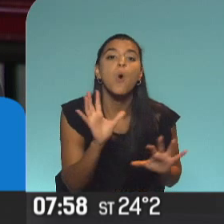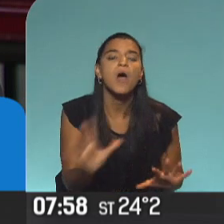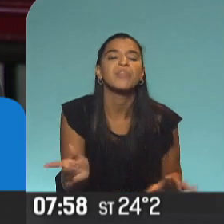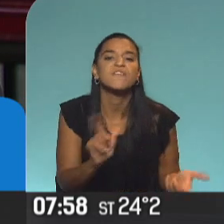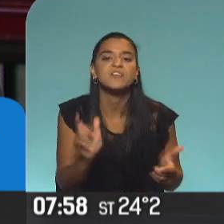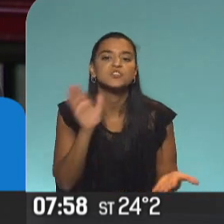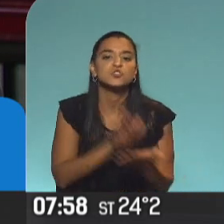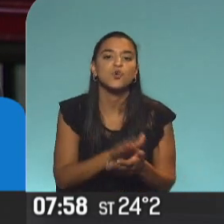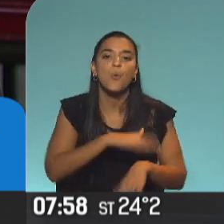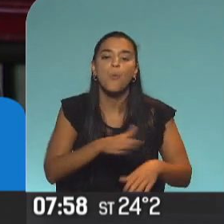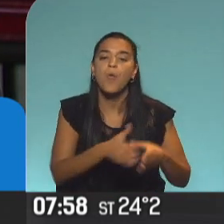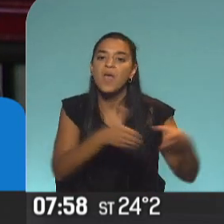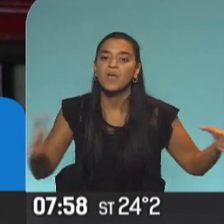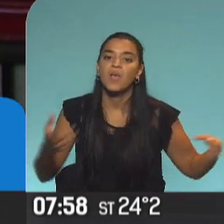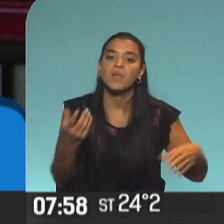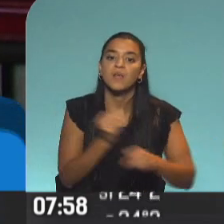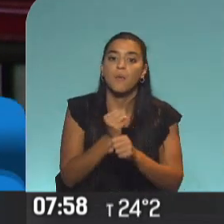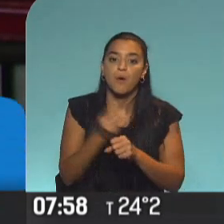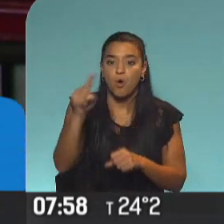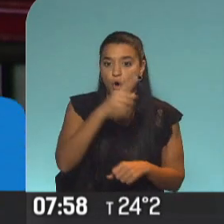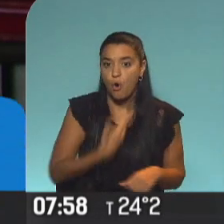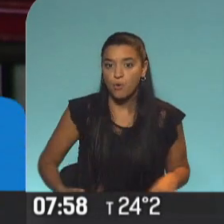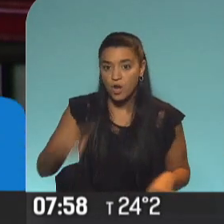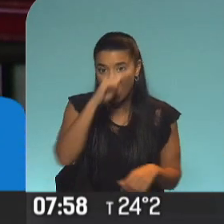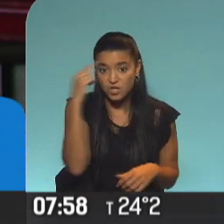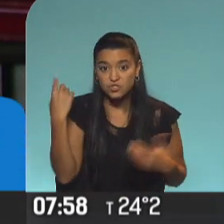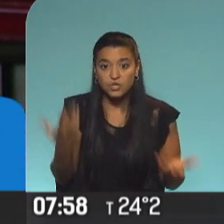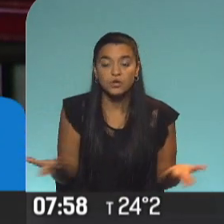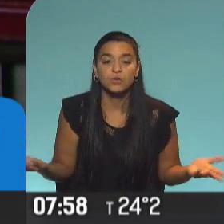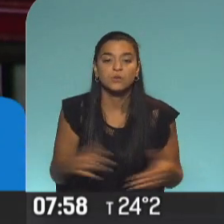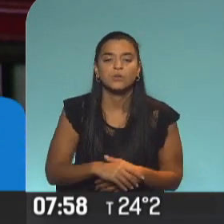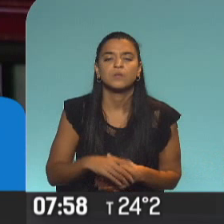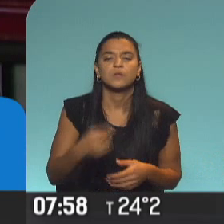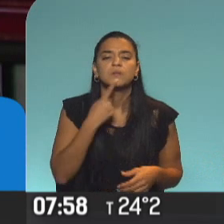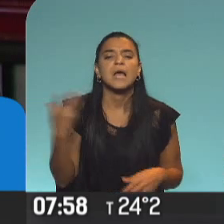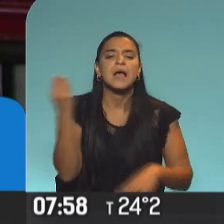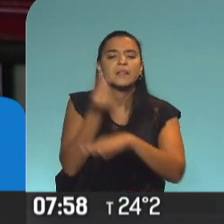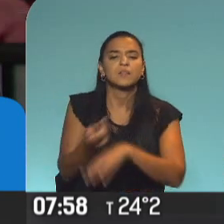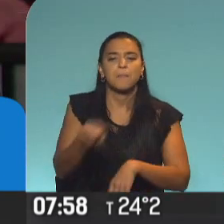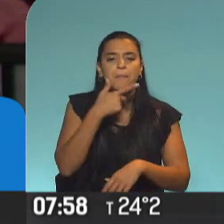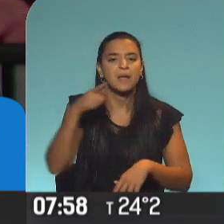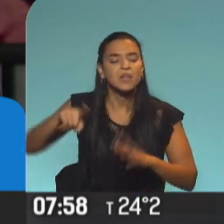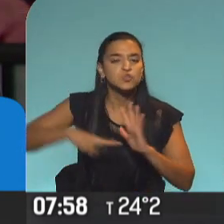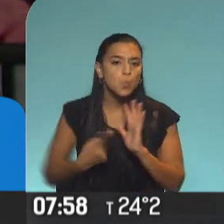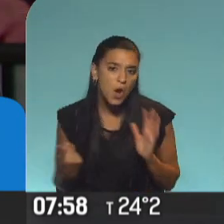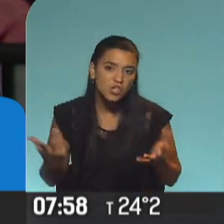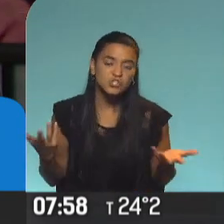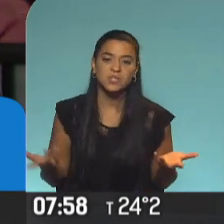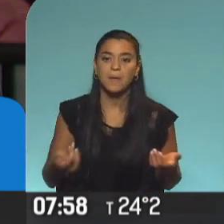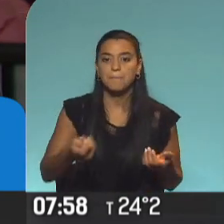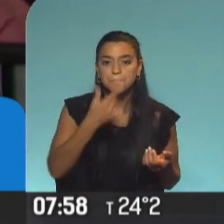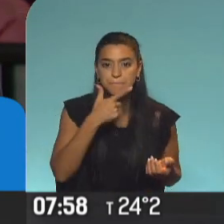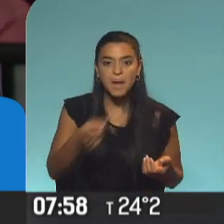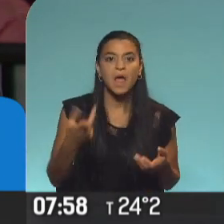con respecto a la gestión que estaba realizando en el gobierno nacional? Ninguna. O sea, bueno, de hecho fue el candidato de Macri en la ciudad de Buenos Aires. Macri es el